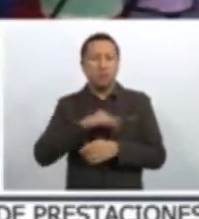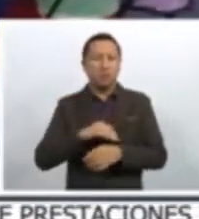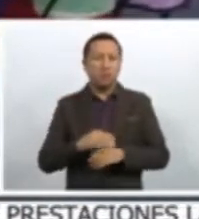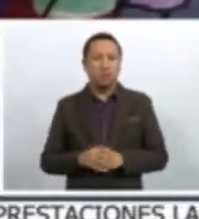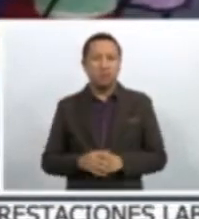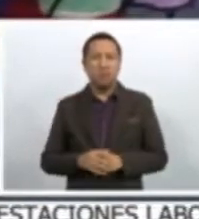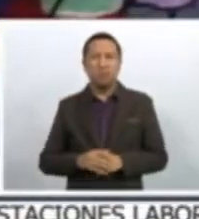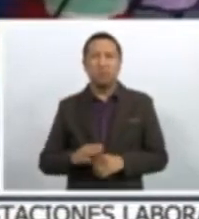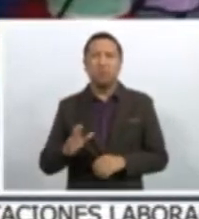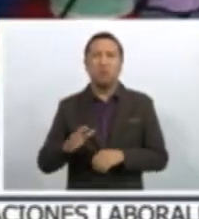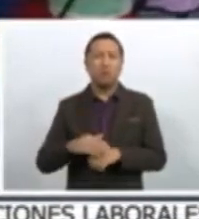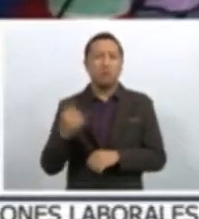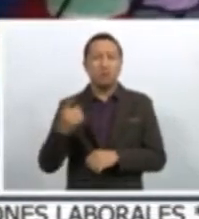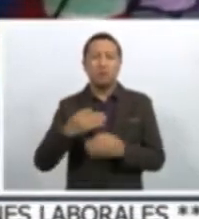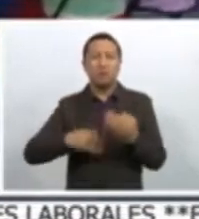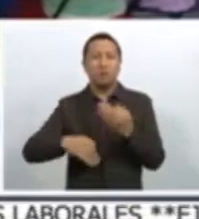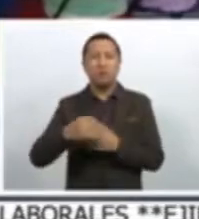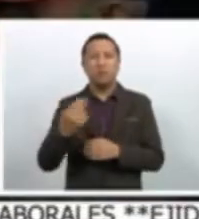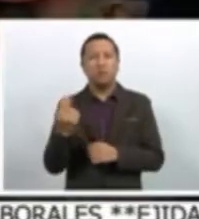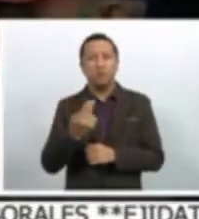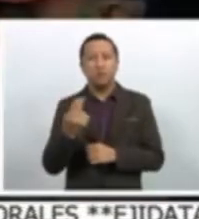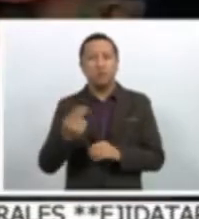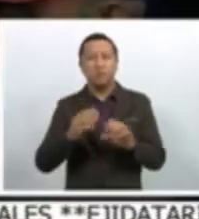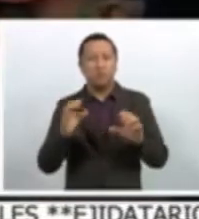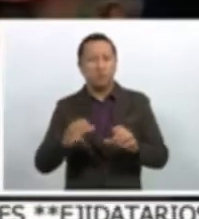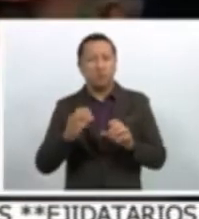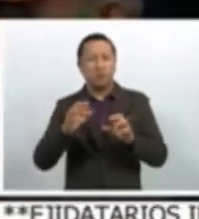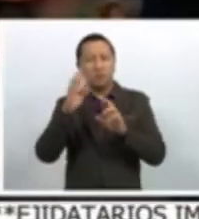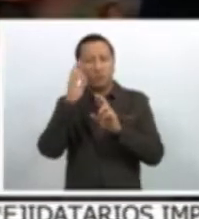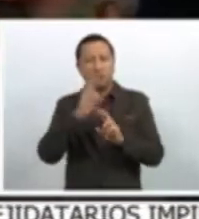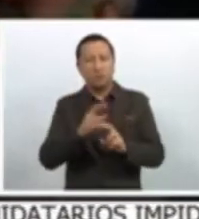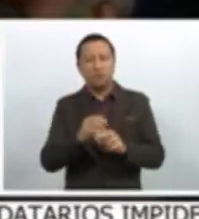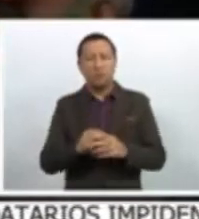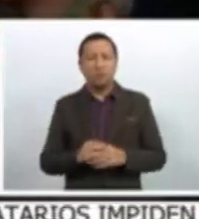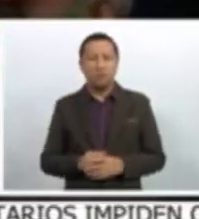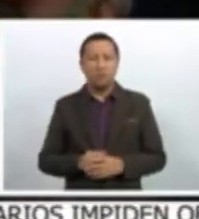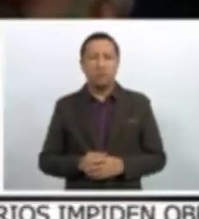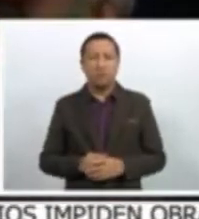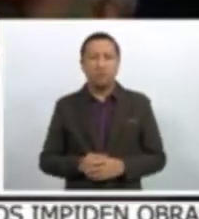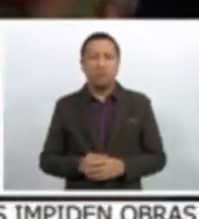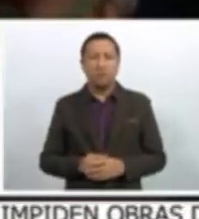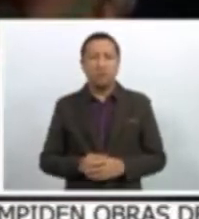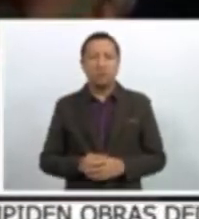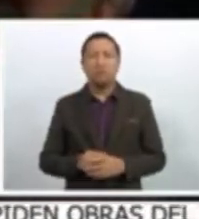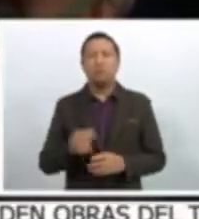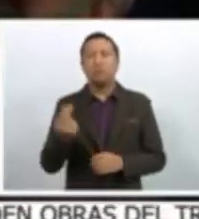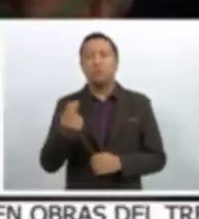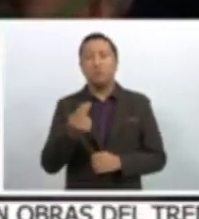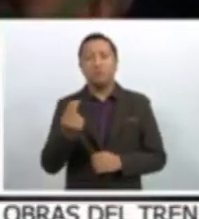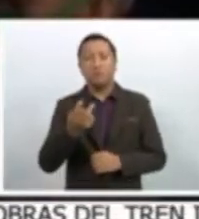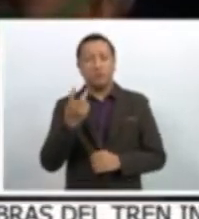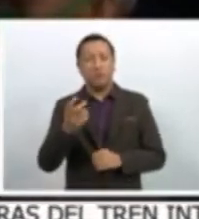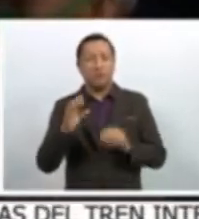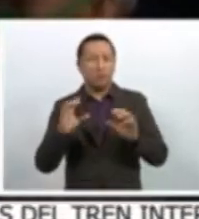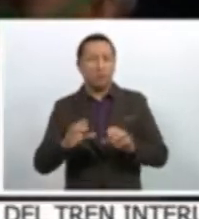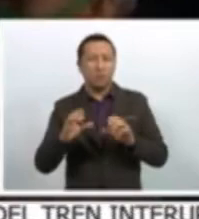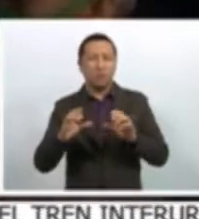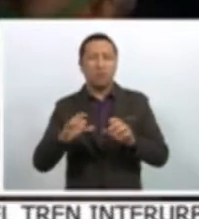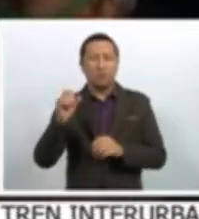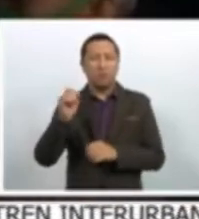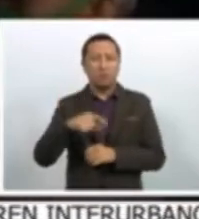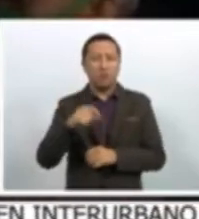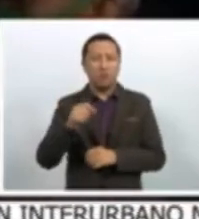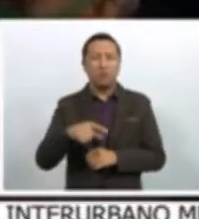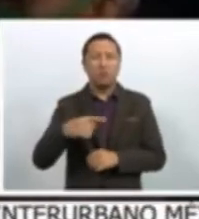por la razón de que debemos de respetar lo que nos indican, ¿eh? Y eso es lo que a veces nosotros mismos a veces